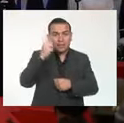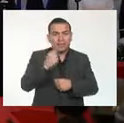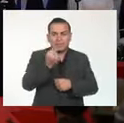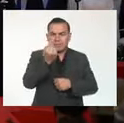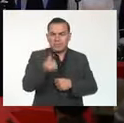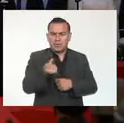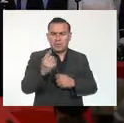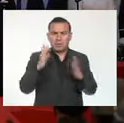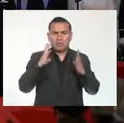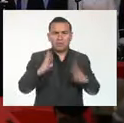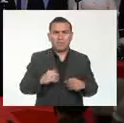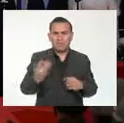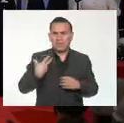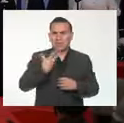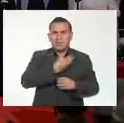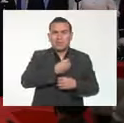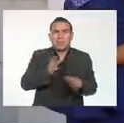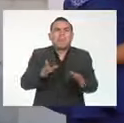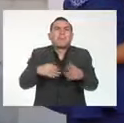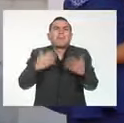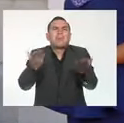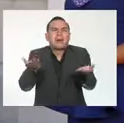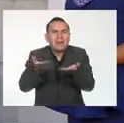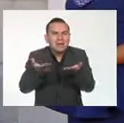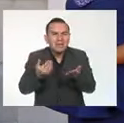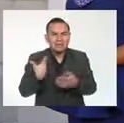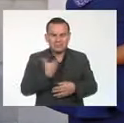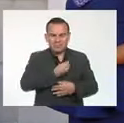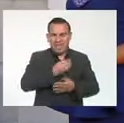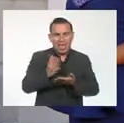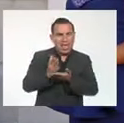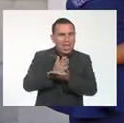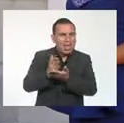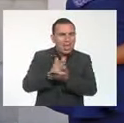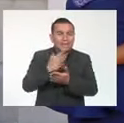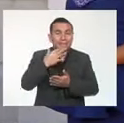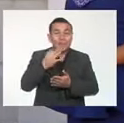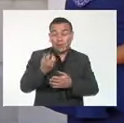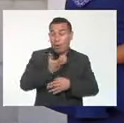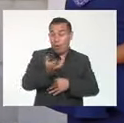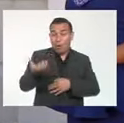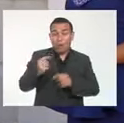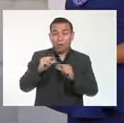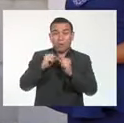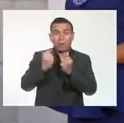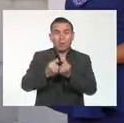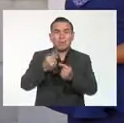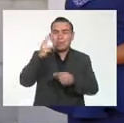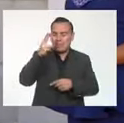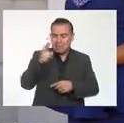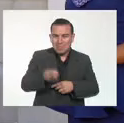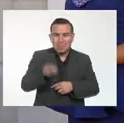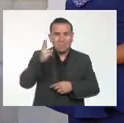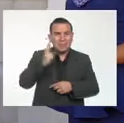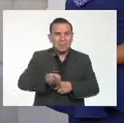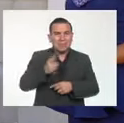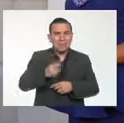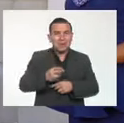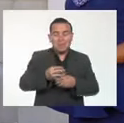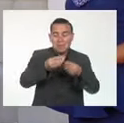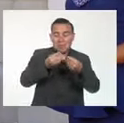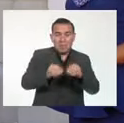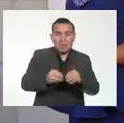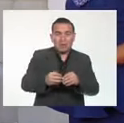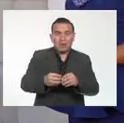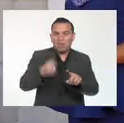gobierno. Yo digo, bueno, infiltramos todas sus manifestaciones. Porque en todas las manifestaciones vandalizan. En todas las manifestaciones golpean